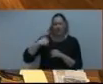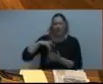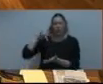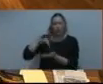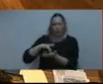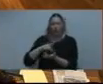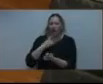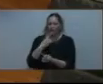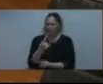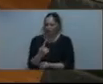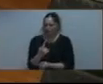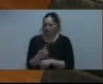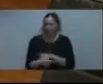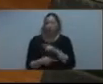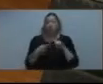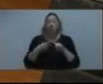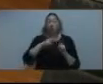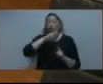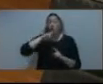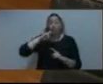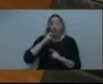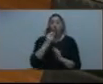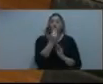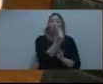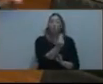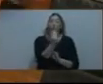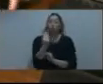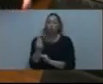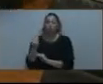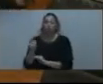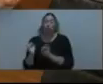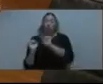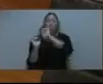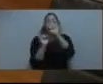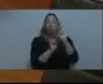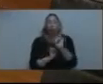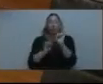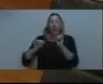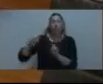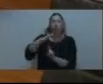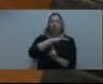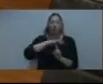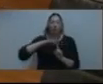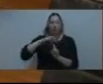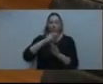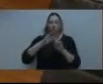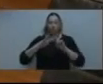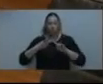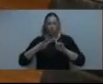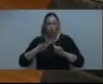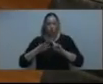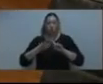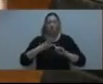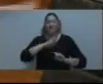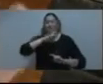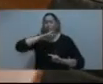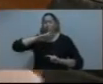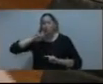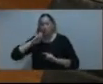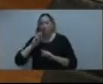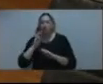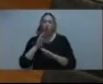adelantar: la conservación monumental, la protección de los entornos y la conservación